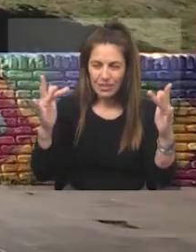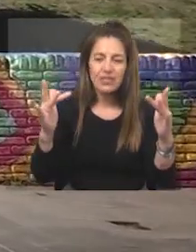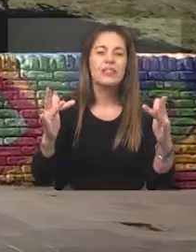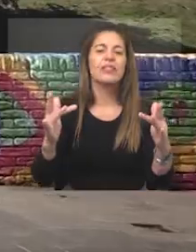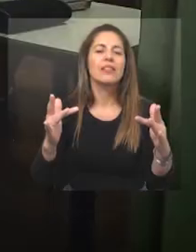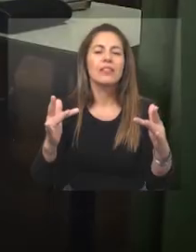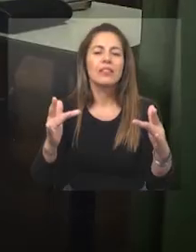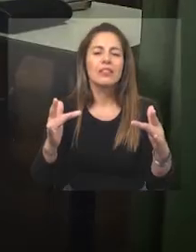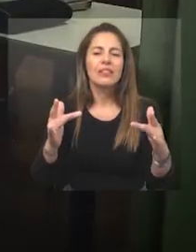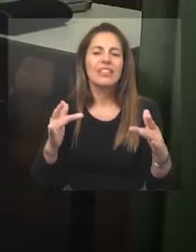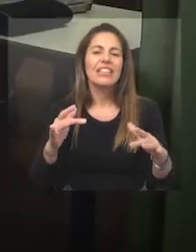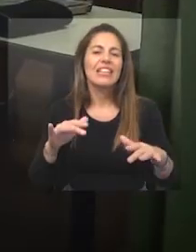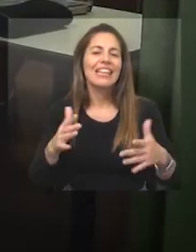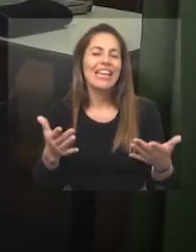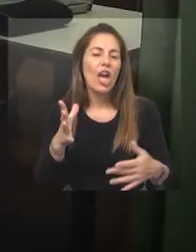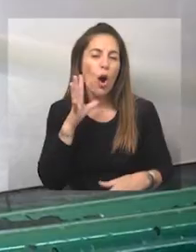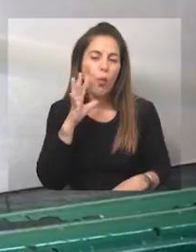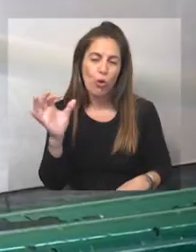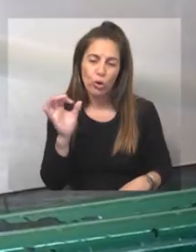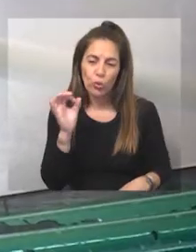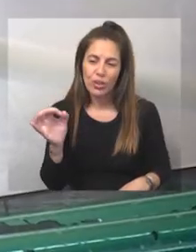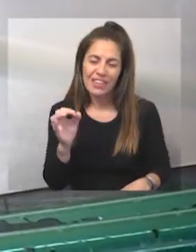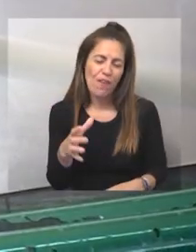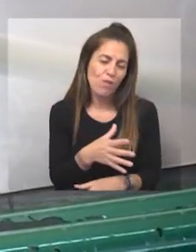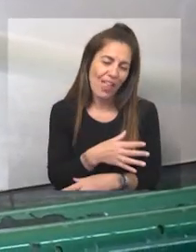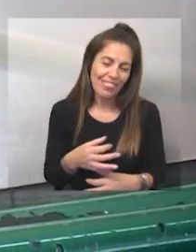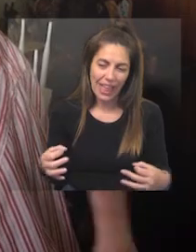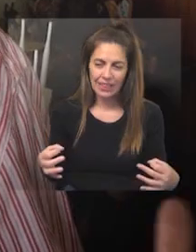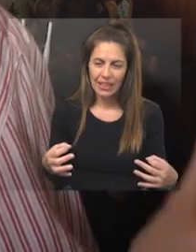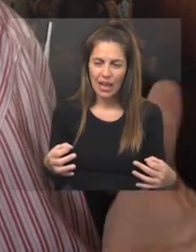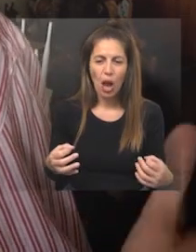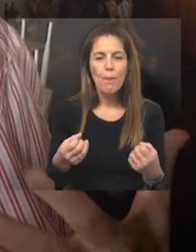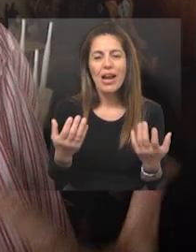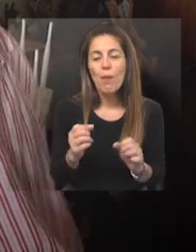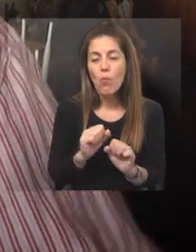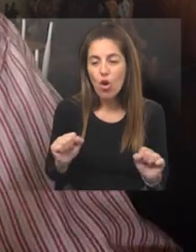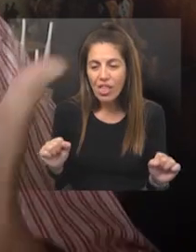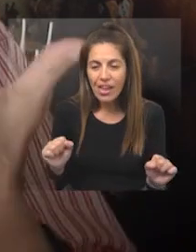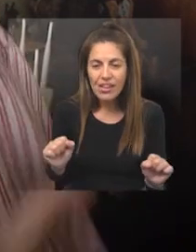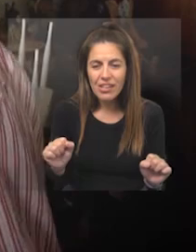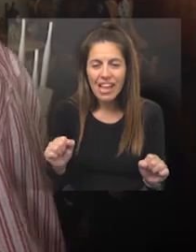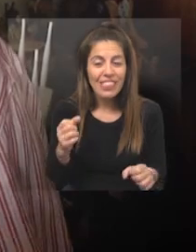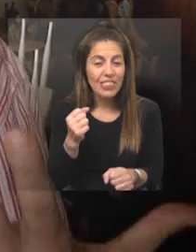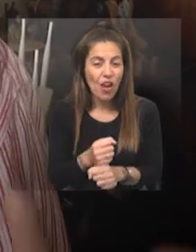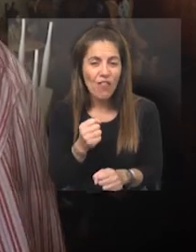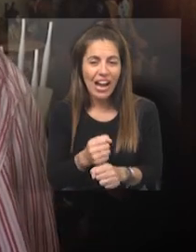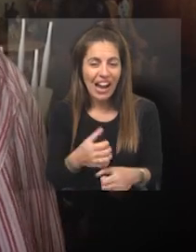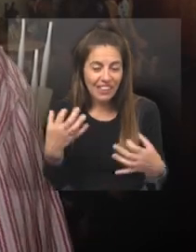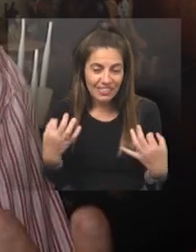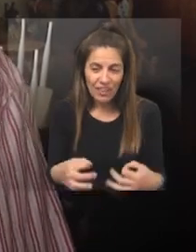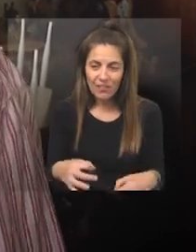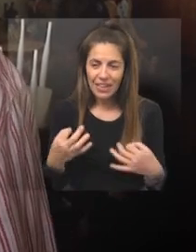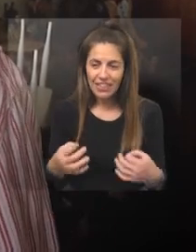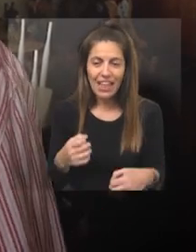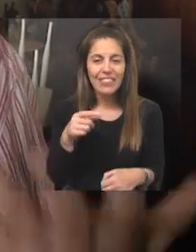educativas qué oportunidad fantástica para poder trabajar realmente